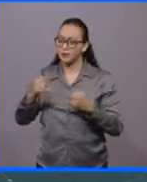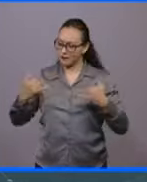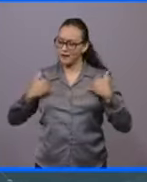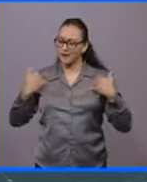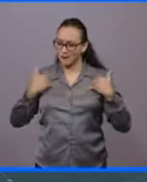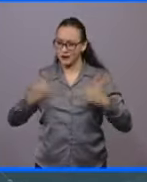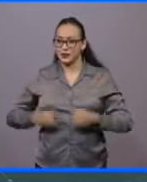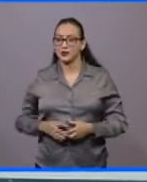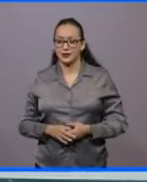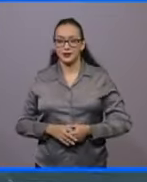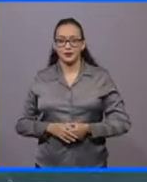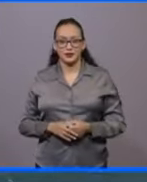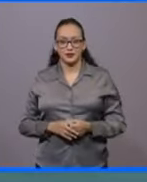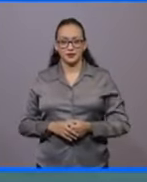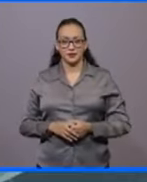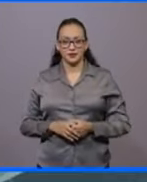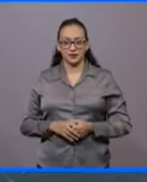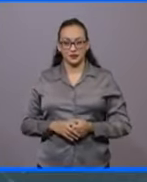aseguraron especialistas.